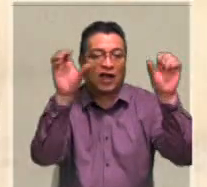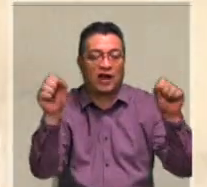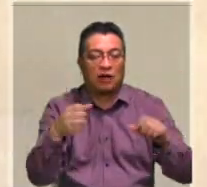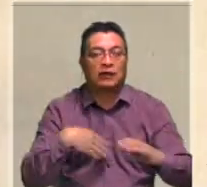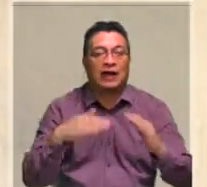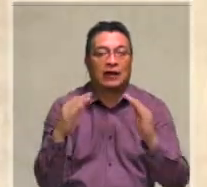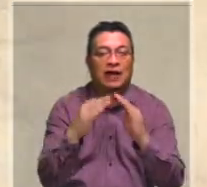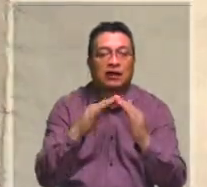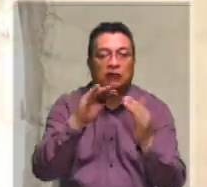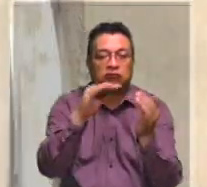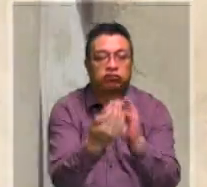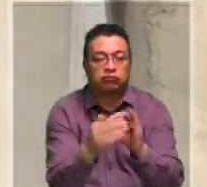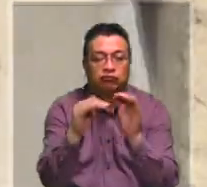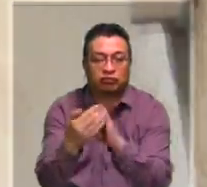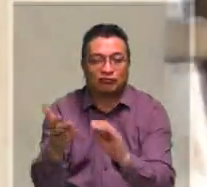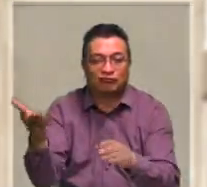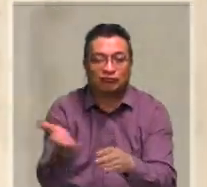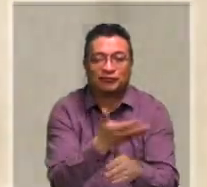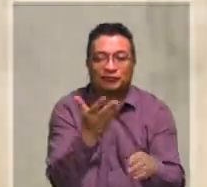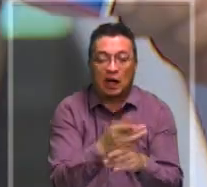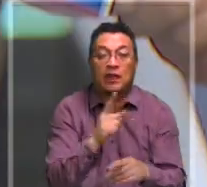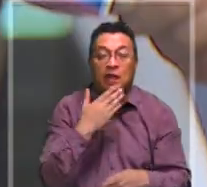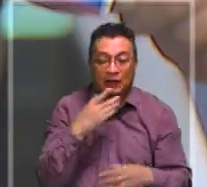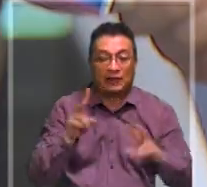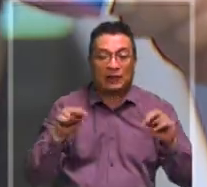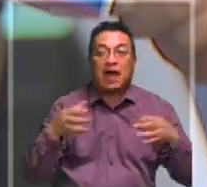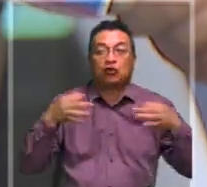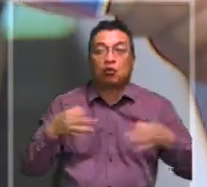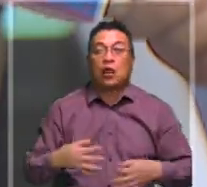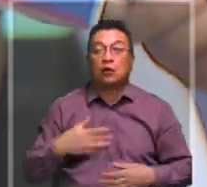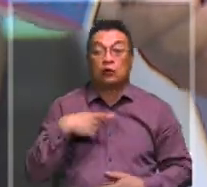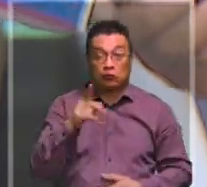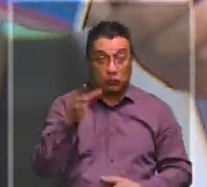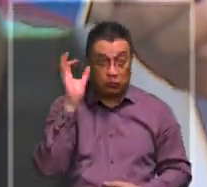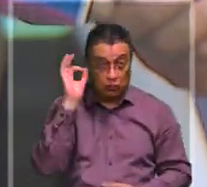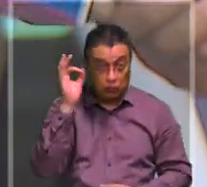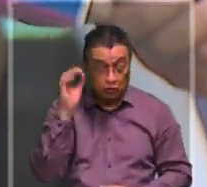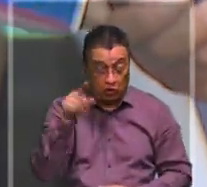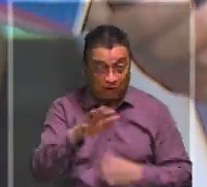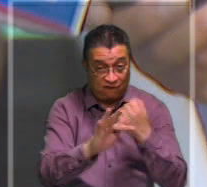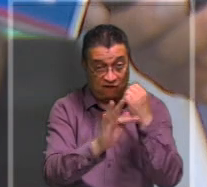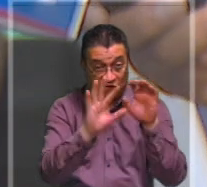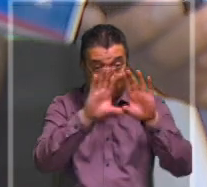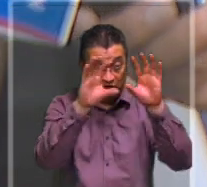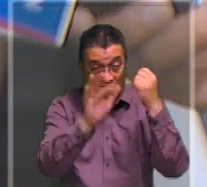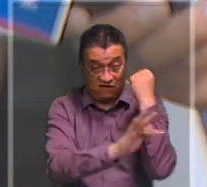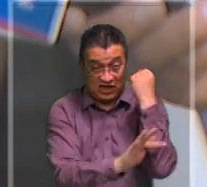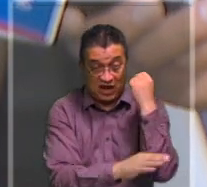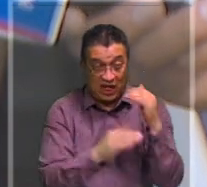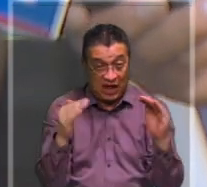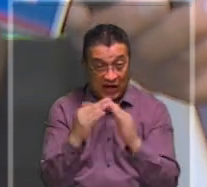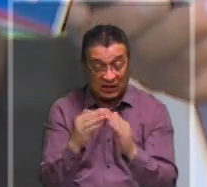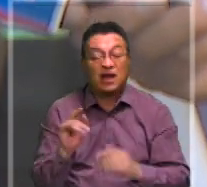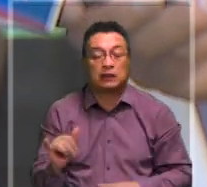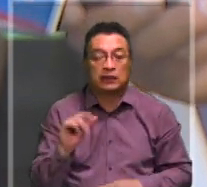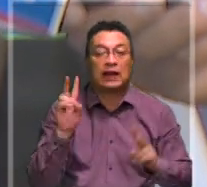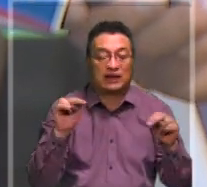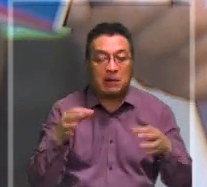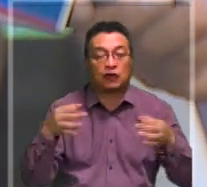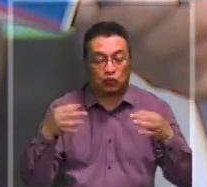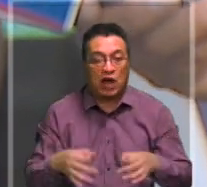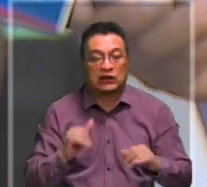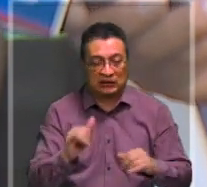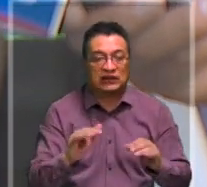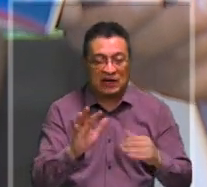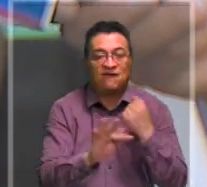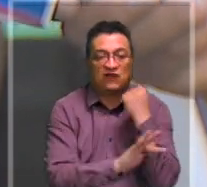Narco casas pero también por su seguridad usted se reúne con la fiscalía en su casa en el caso en particular por tema de seguridad el fiscal